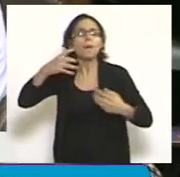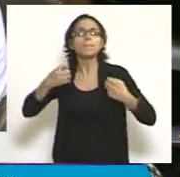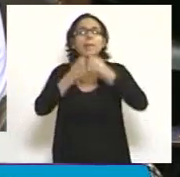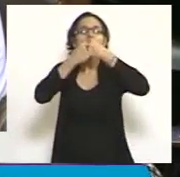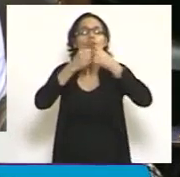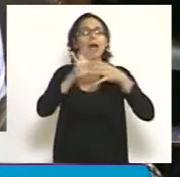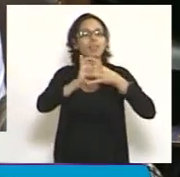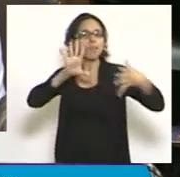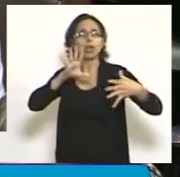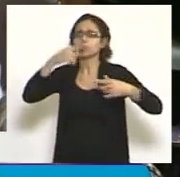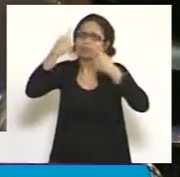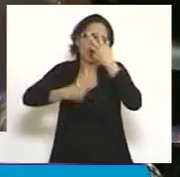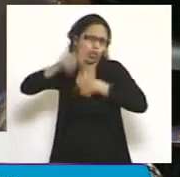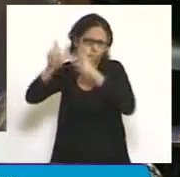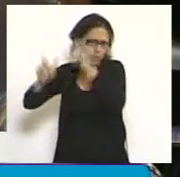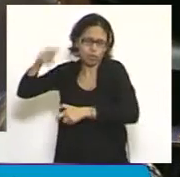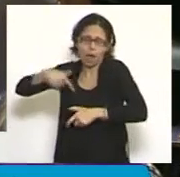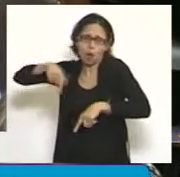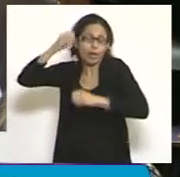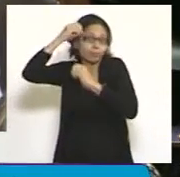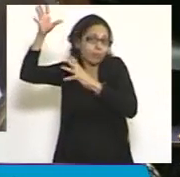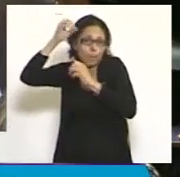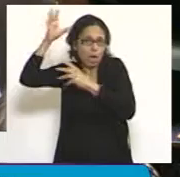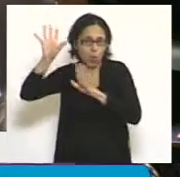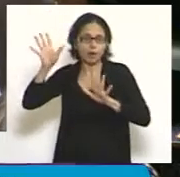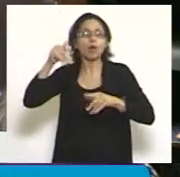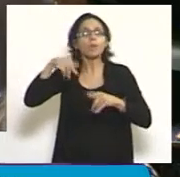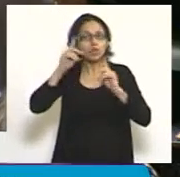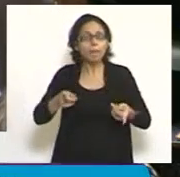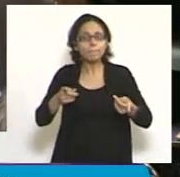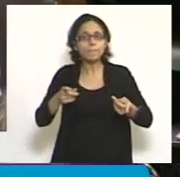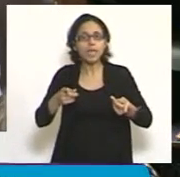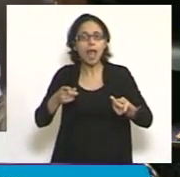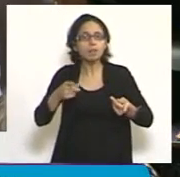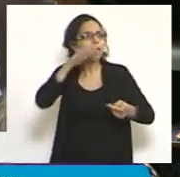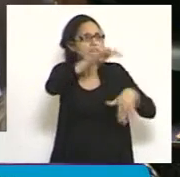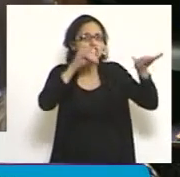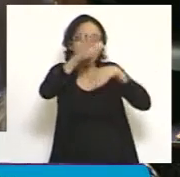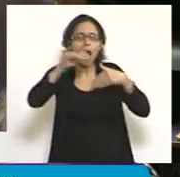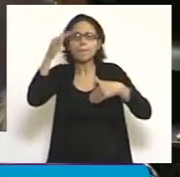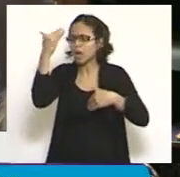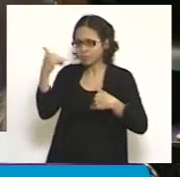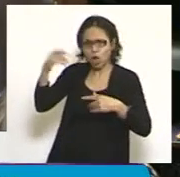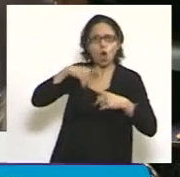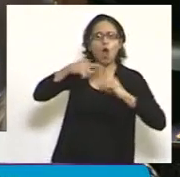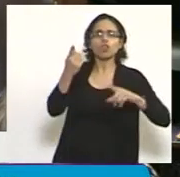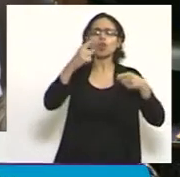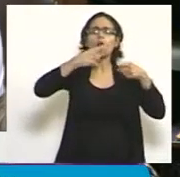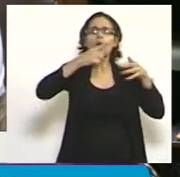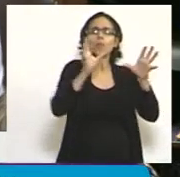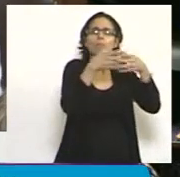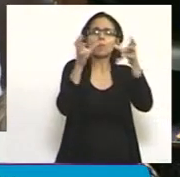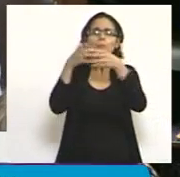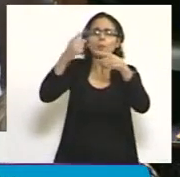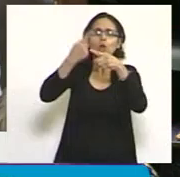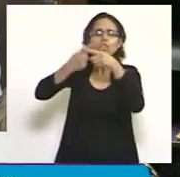que no recuerdo en este momento, nos convocaron también a nosotros, a los de otro espacio político, para